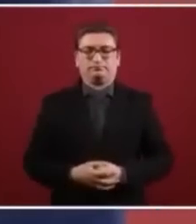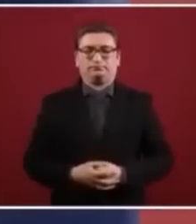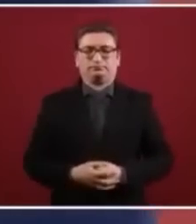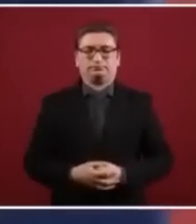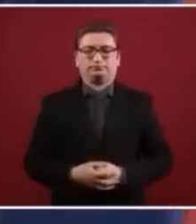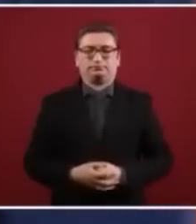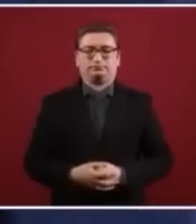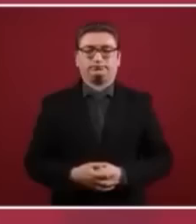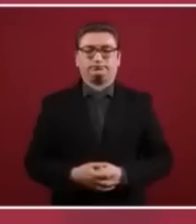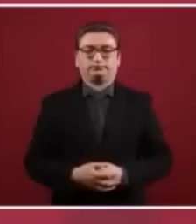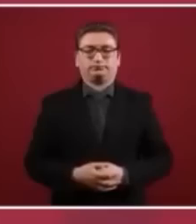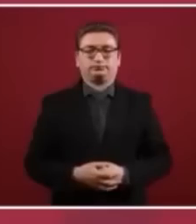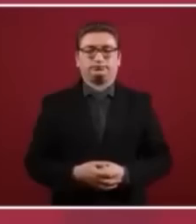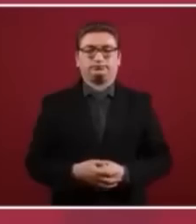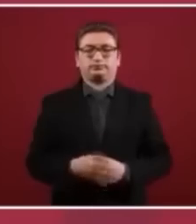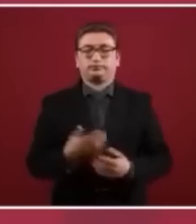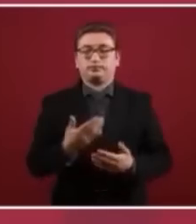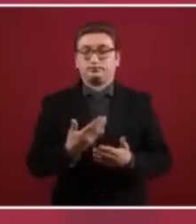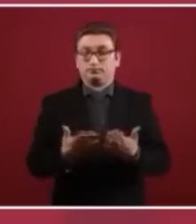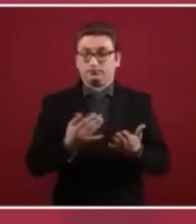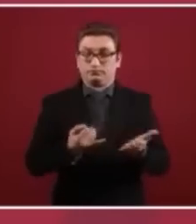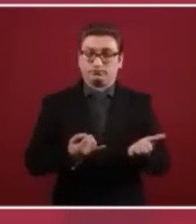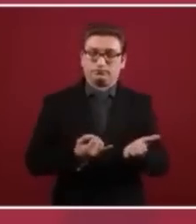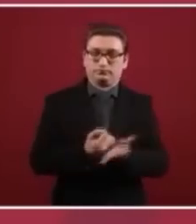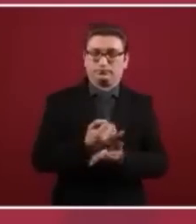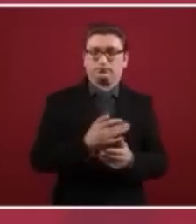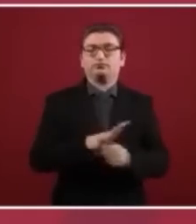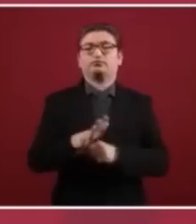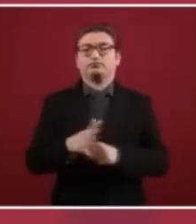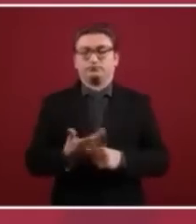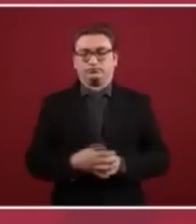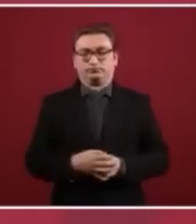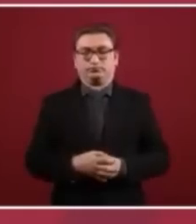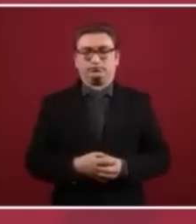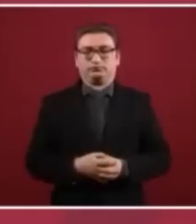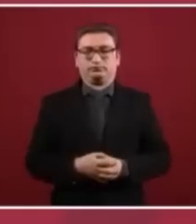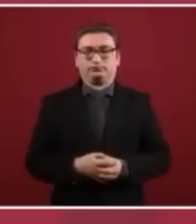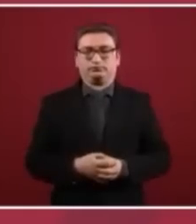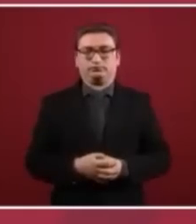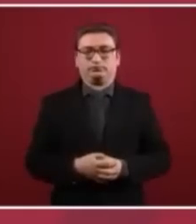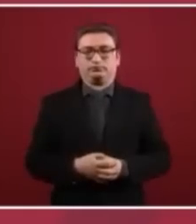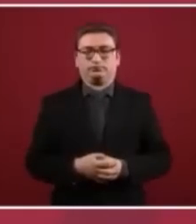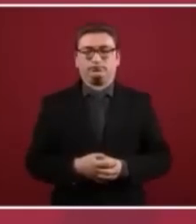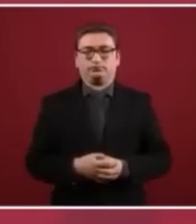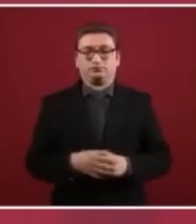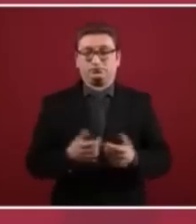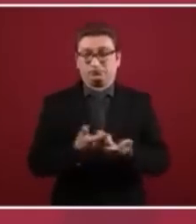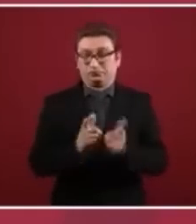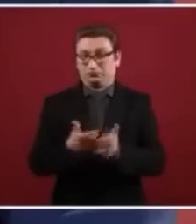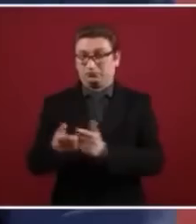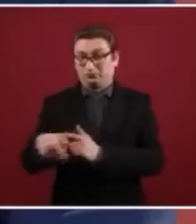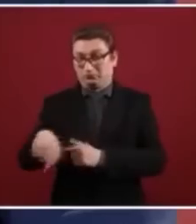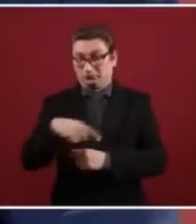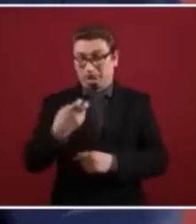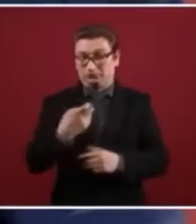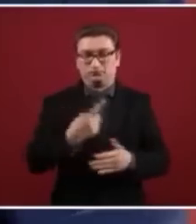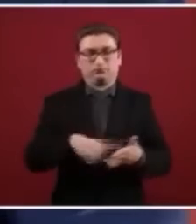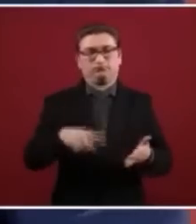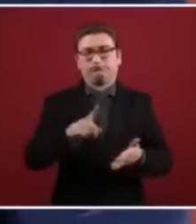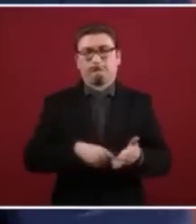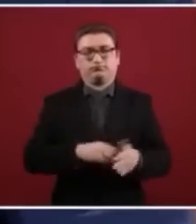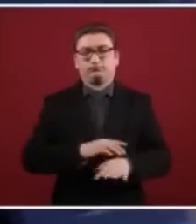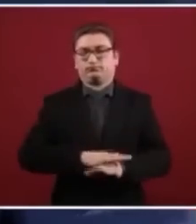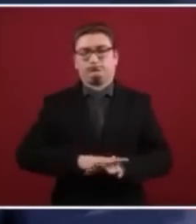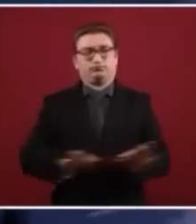Se tomó la decisión de cancelar de que ya